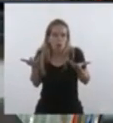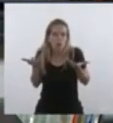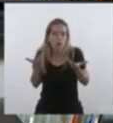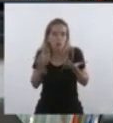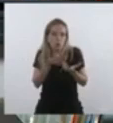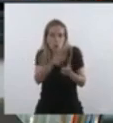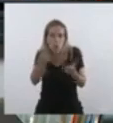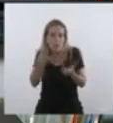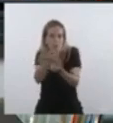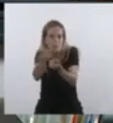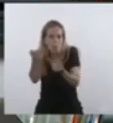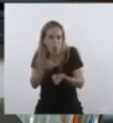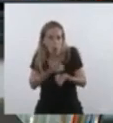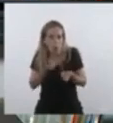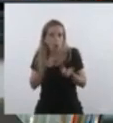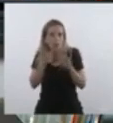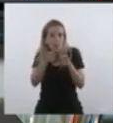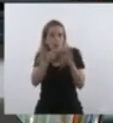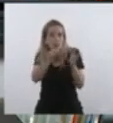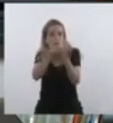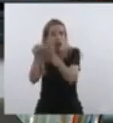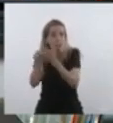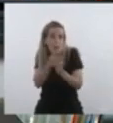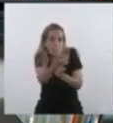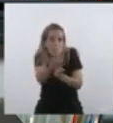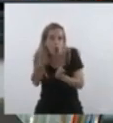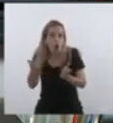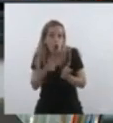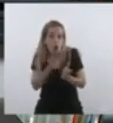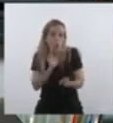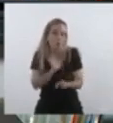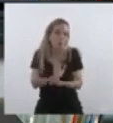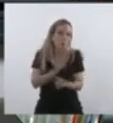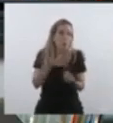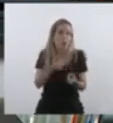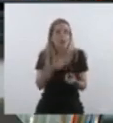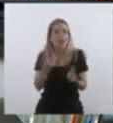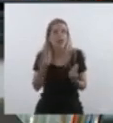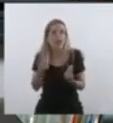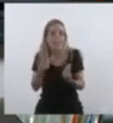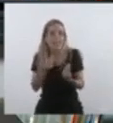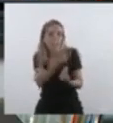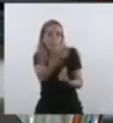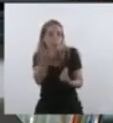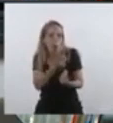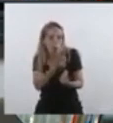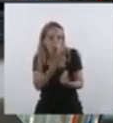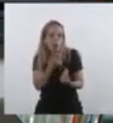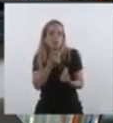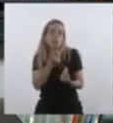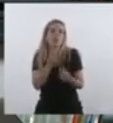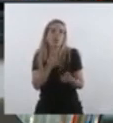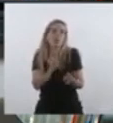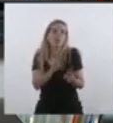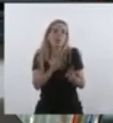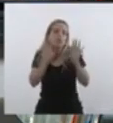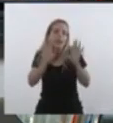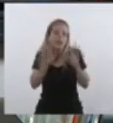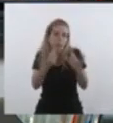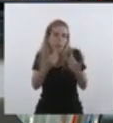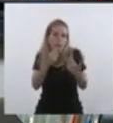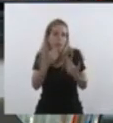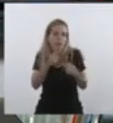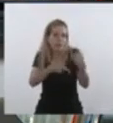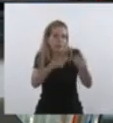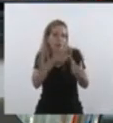estamos entre esos países que irónicamente tienen cierto privilegio de poder seguir accediendo